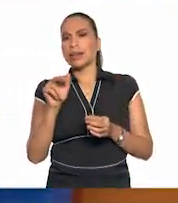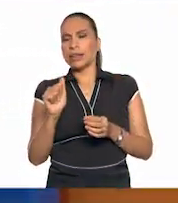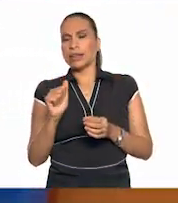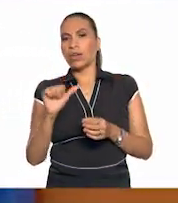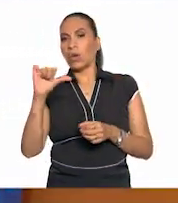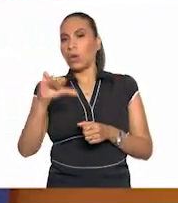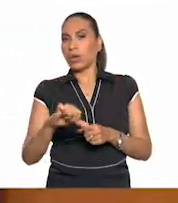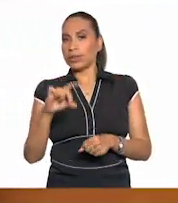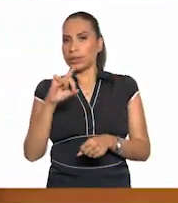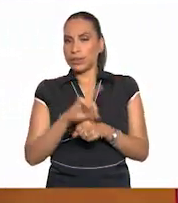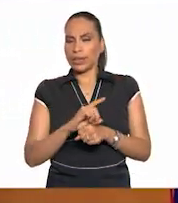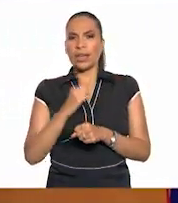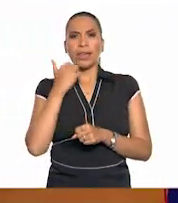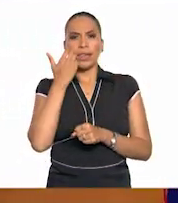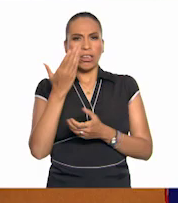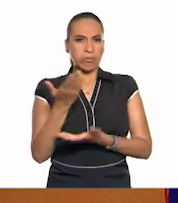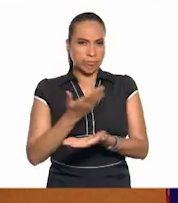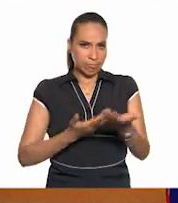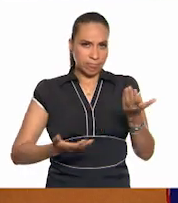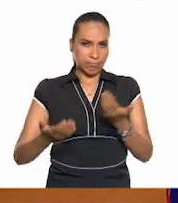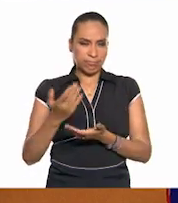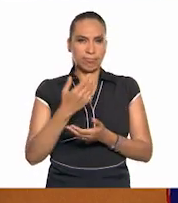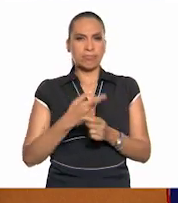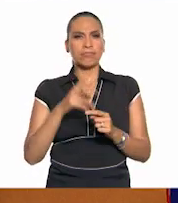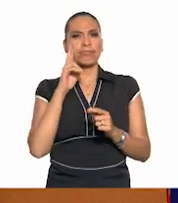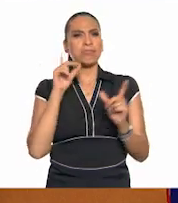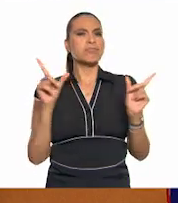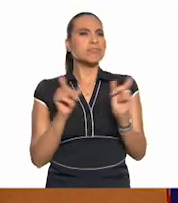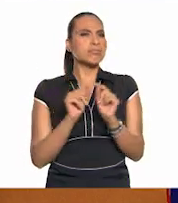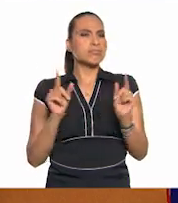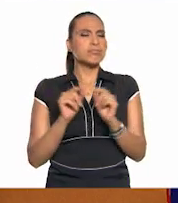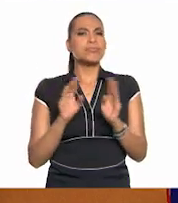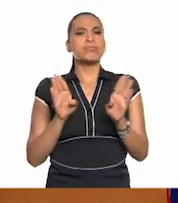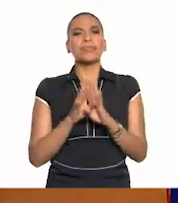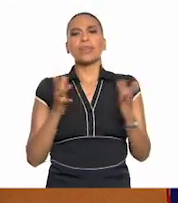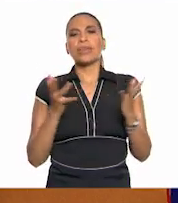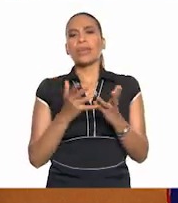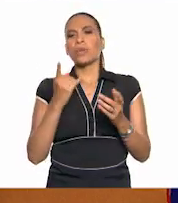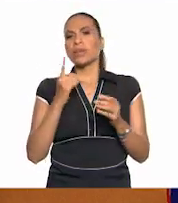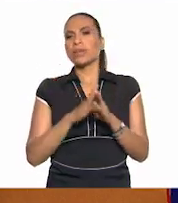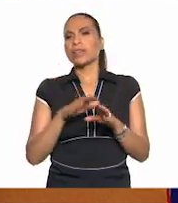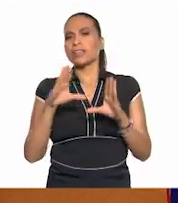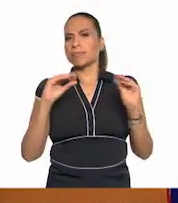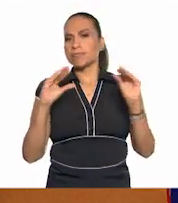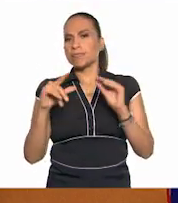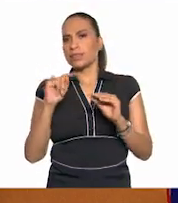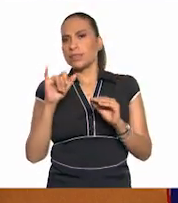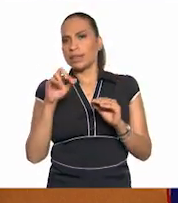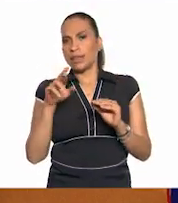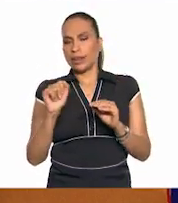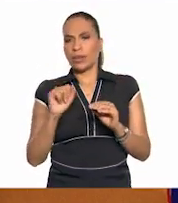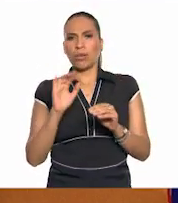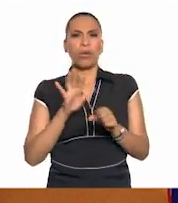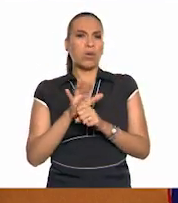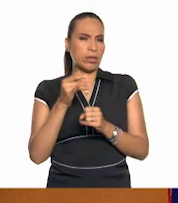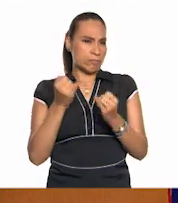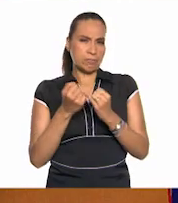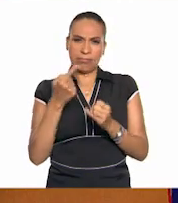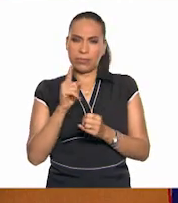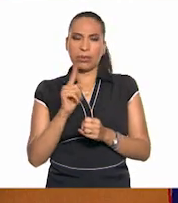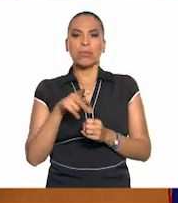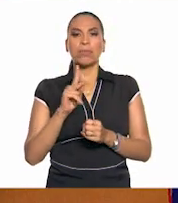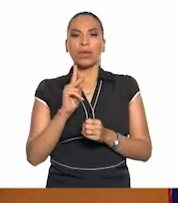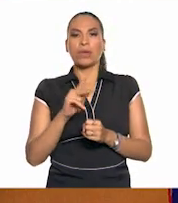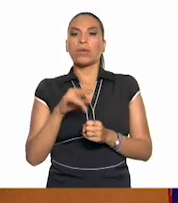el día de hoy les quiero compartir una cápsula de cómo elaborar un títere. No es un títere como este, ajá,